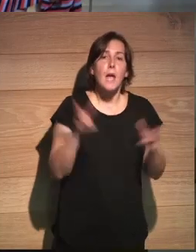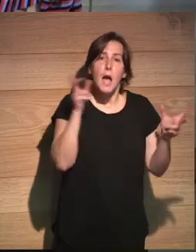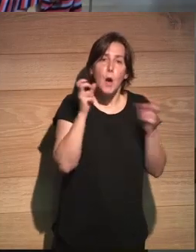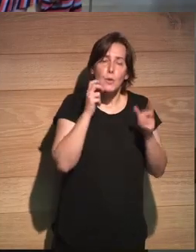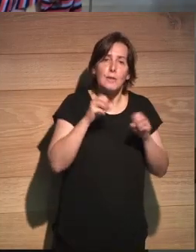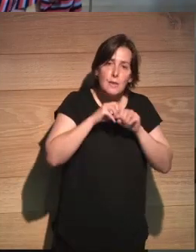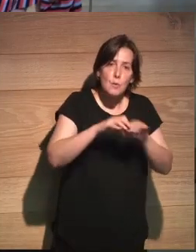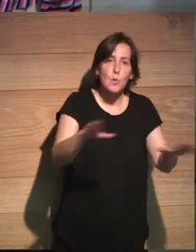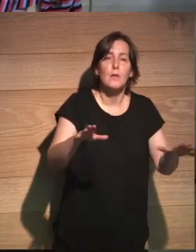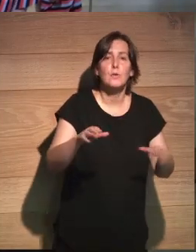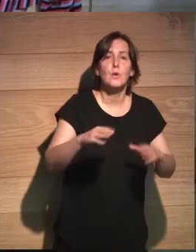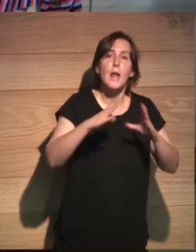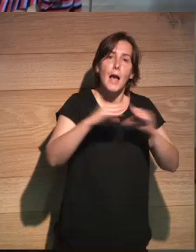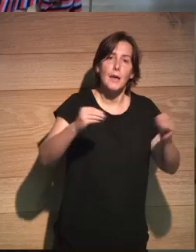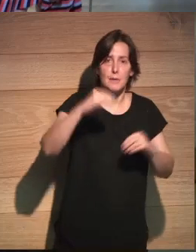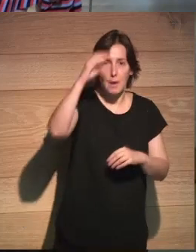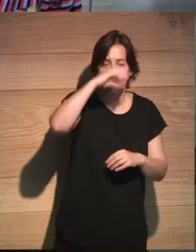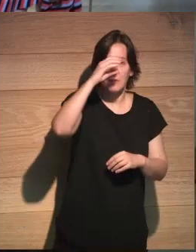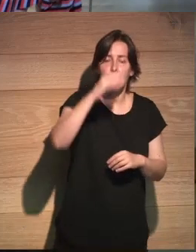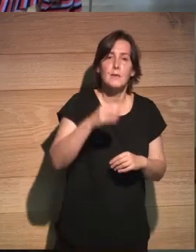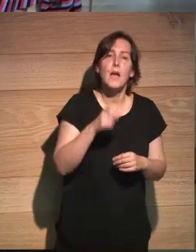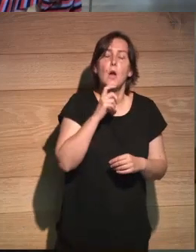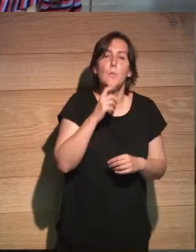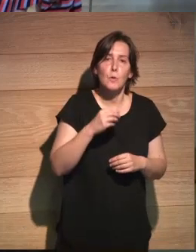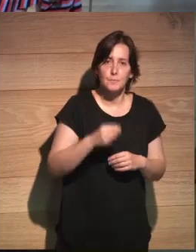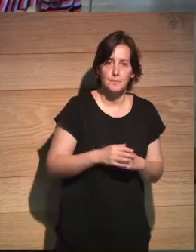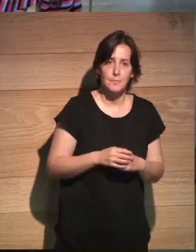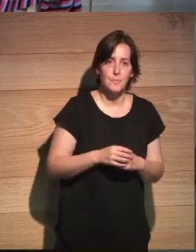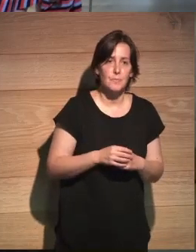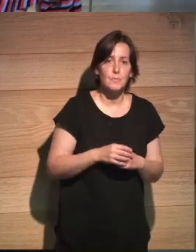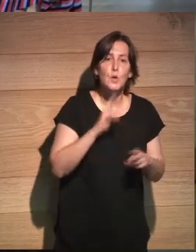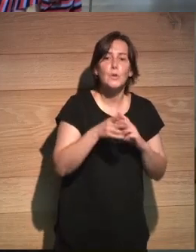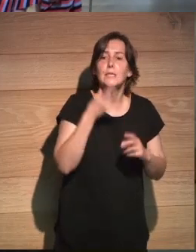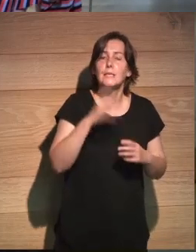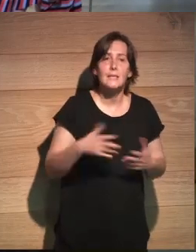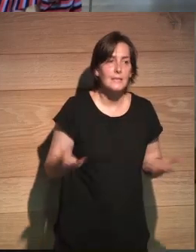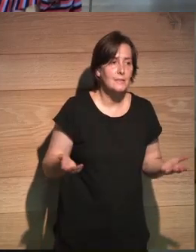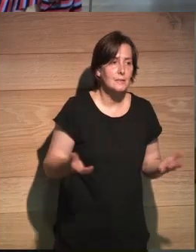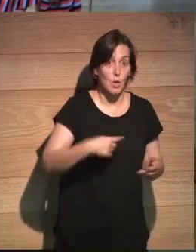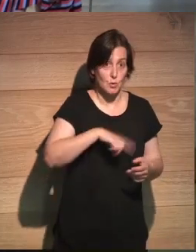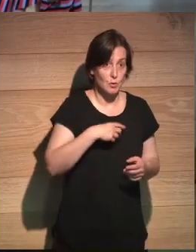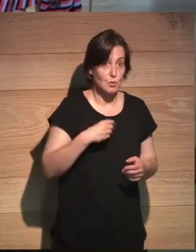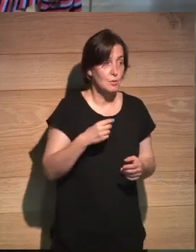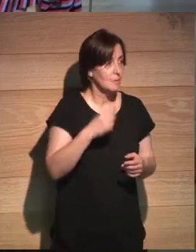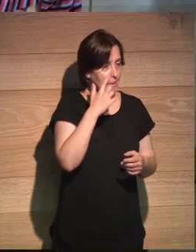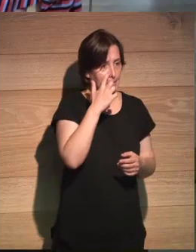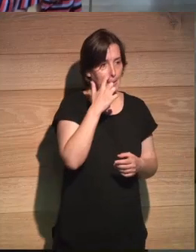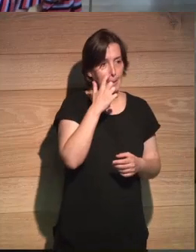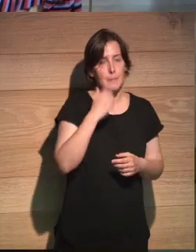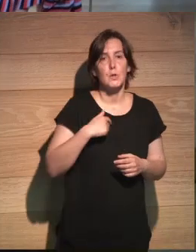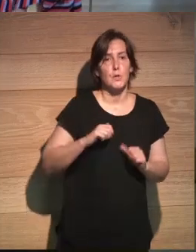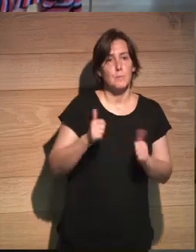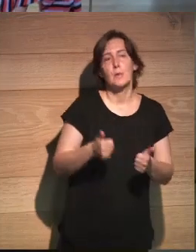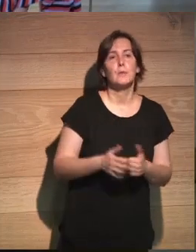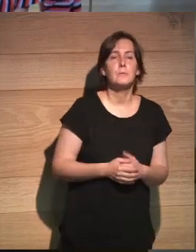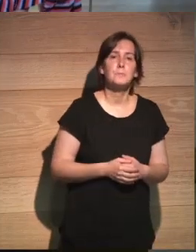académica y científica? ¿Somos nosotros mismos? ¿Quién quiere contestar? ¿Pampa? Si quieres, empiezo. Sí,